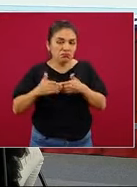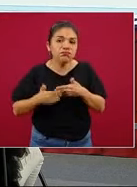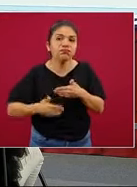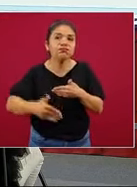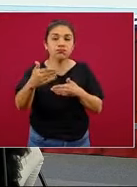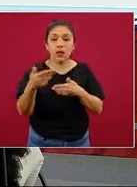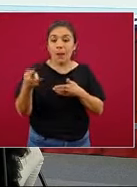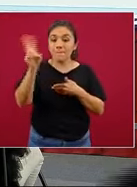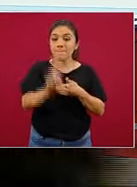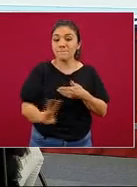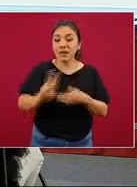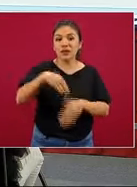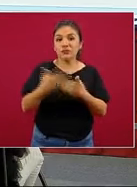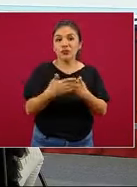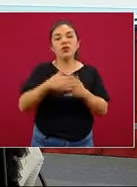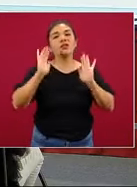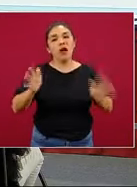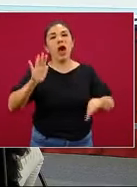Este viernes actualizaremos